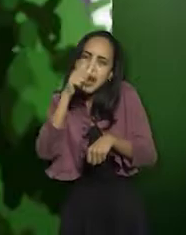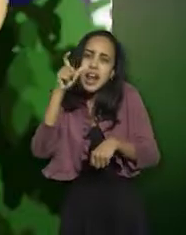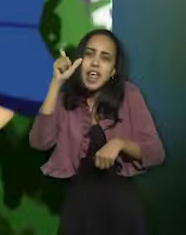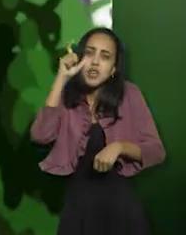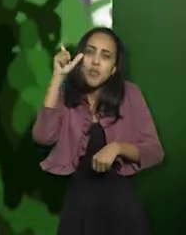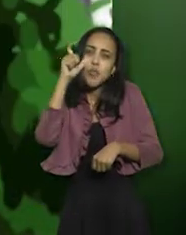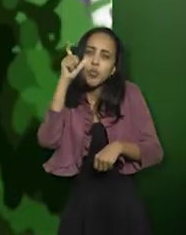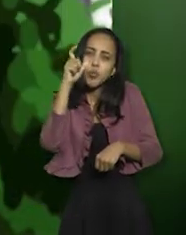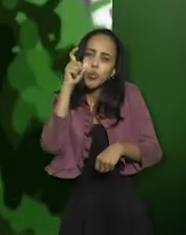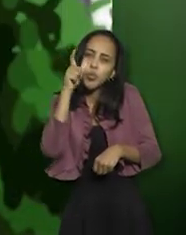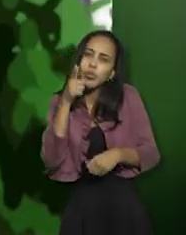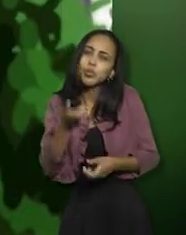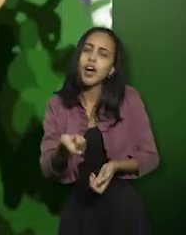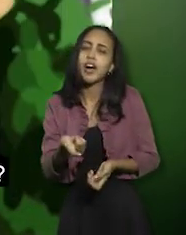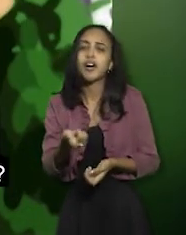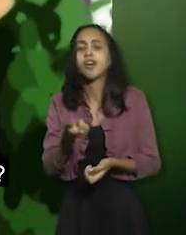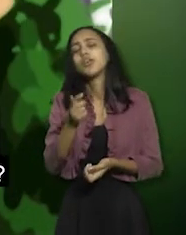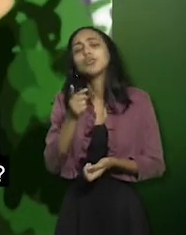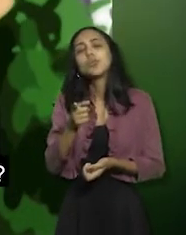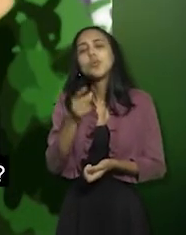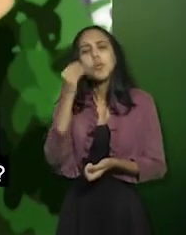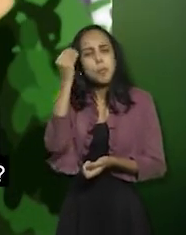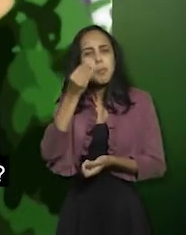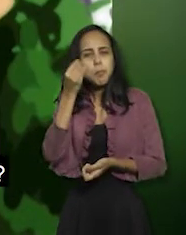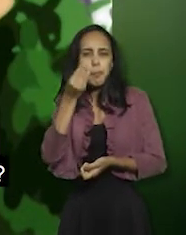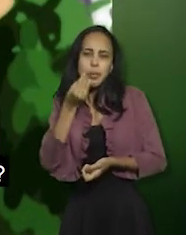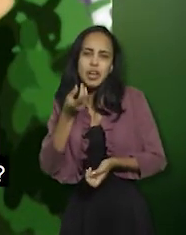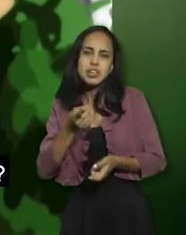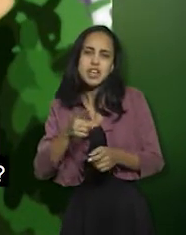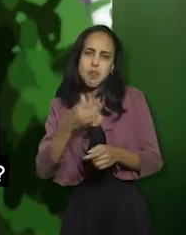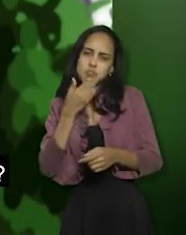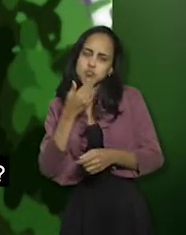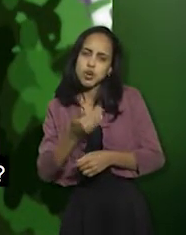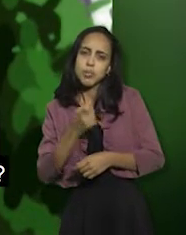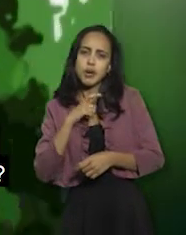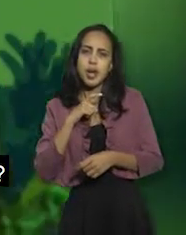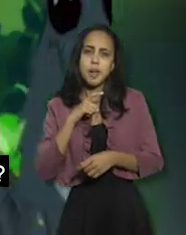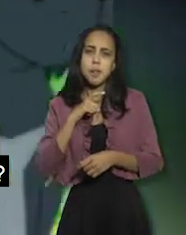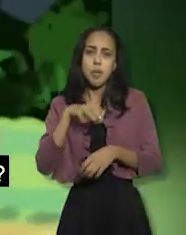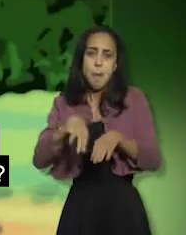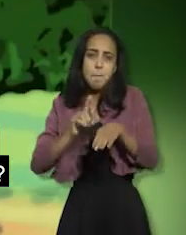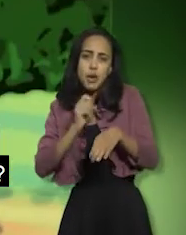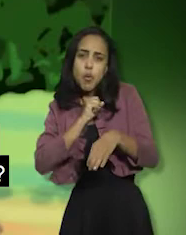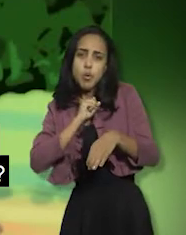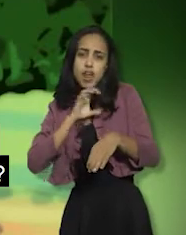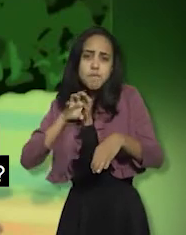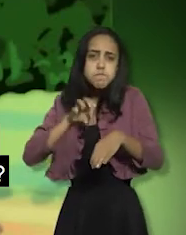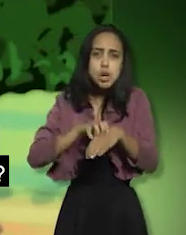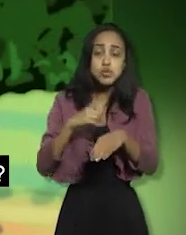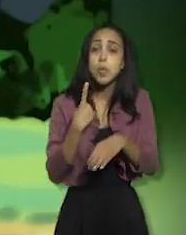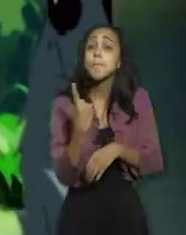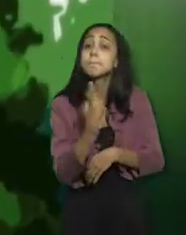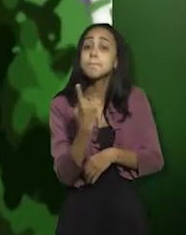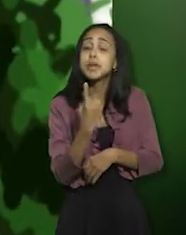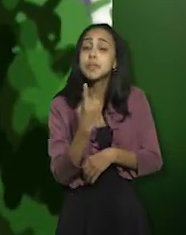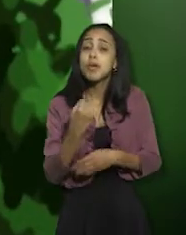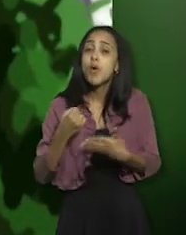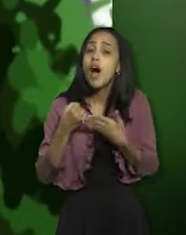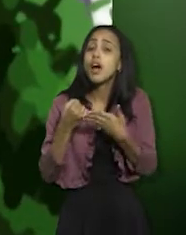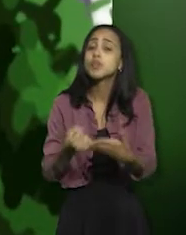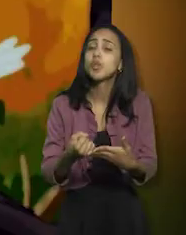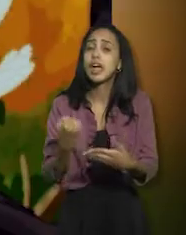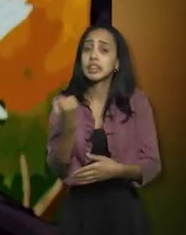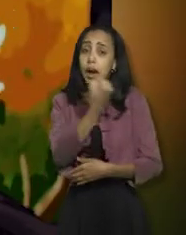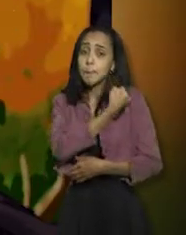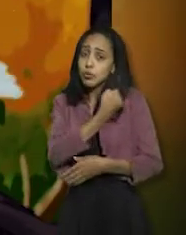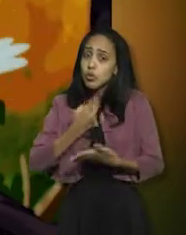Hermana lechuza, tú que eres sabia, ¿crees que es justo que el jíbaro me quiera morder después que lo salvé de una trampa?